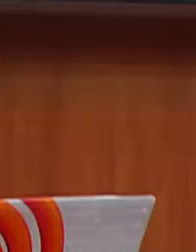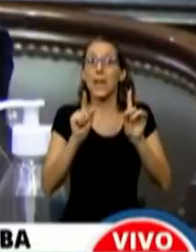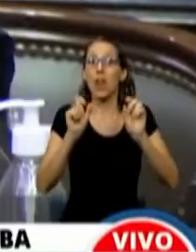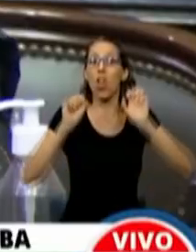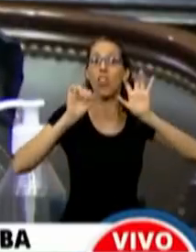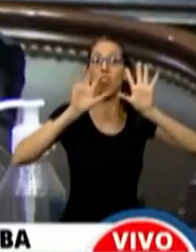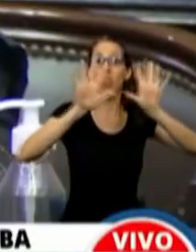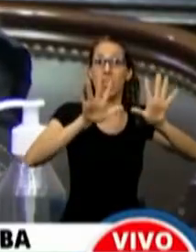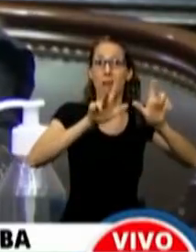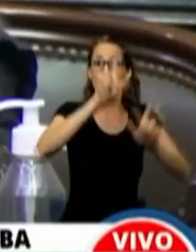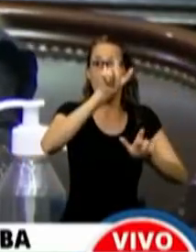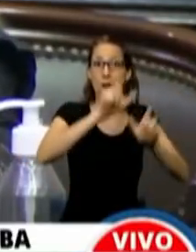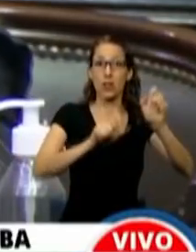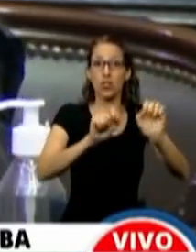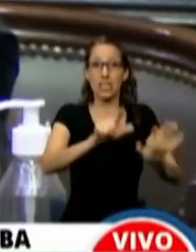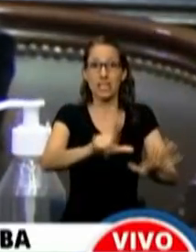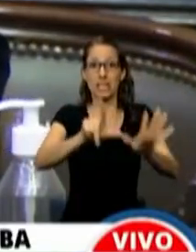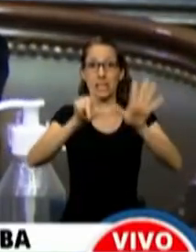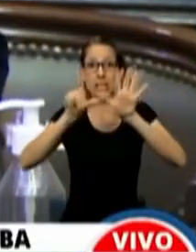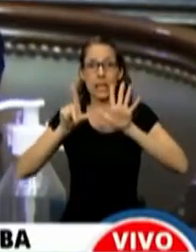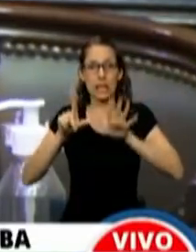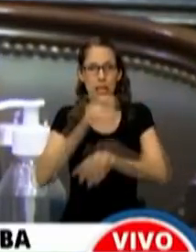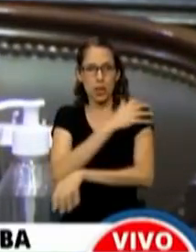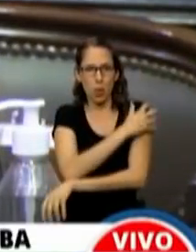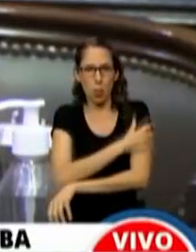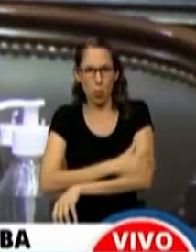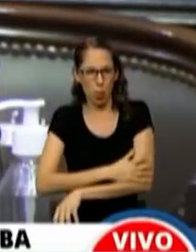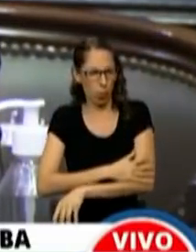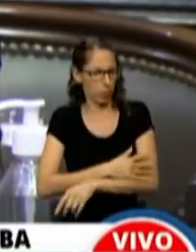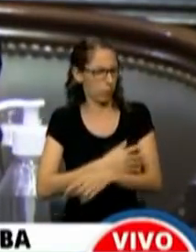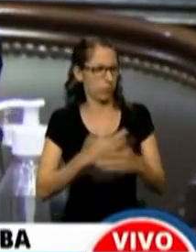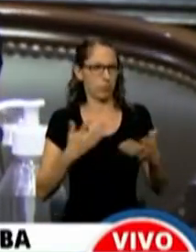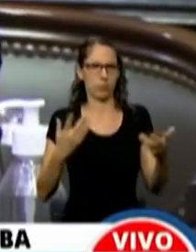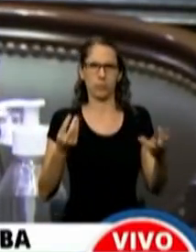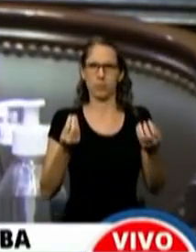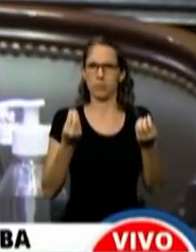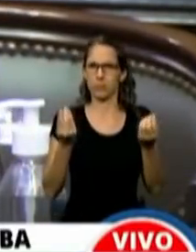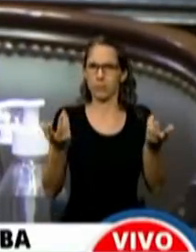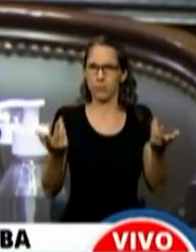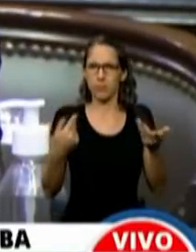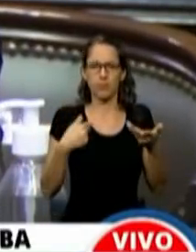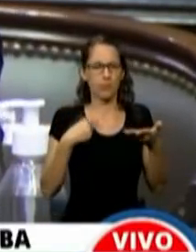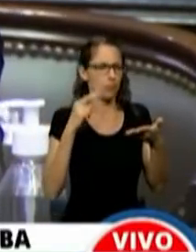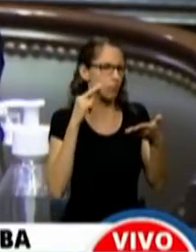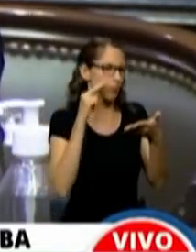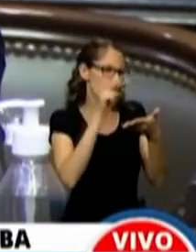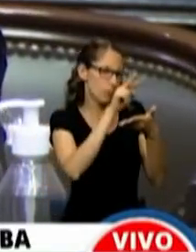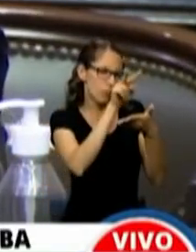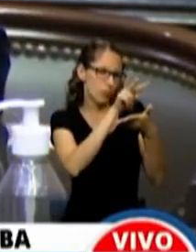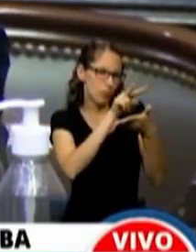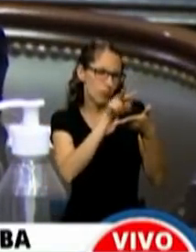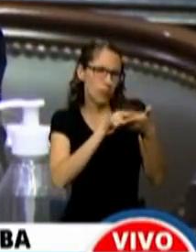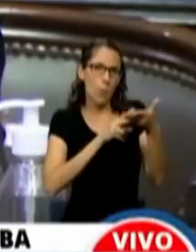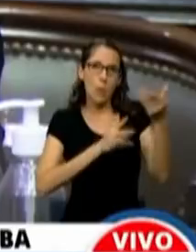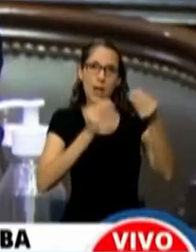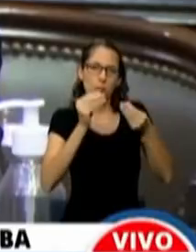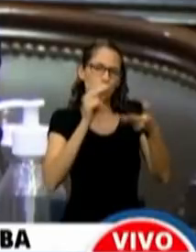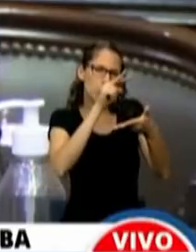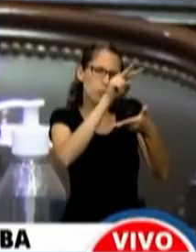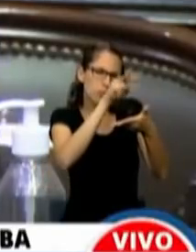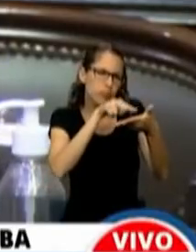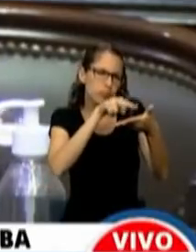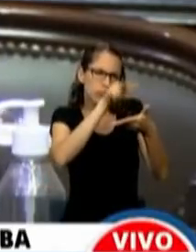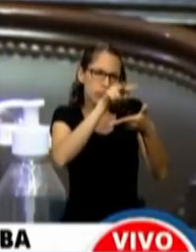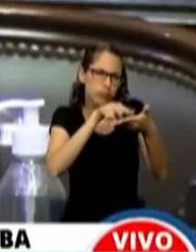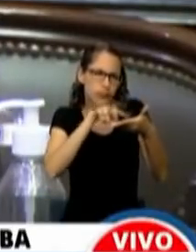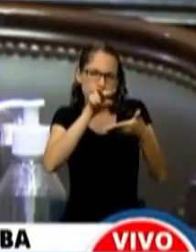porque primero entiendo que quise cumplir mi deber, fue la verdad que sí, un error, aprendí de la peor